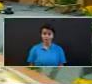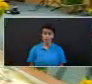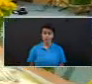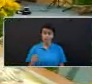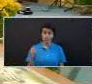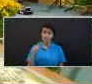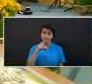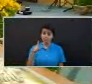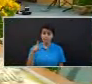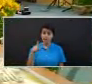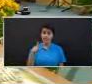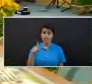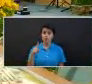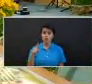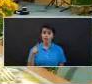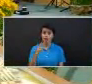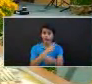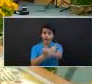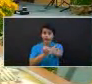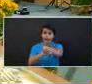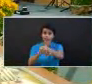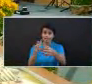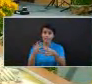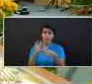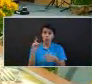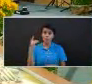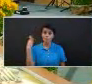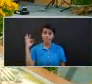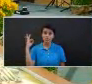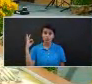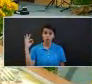Cuenta la historia de un pastor,